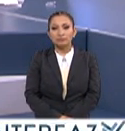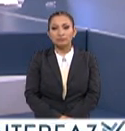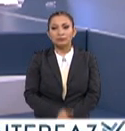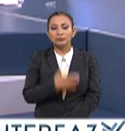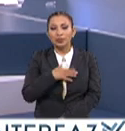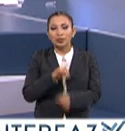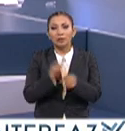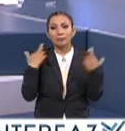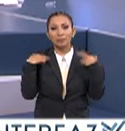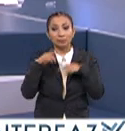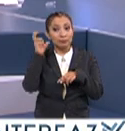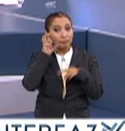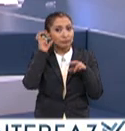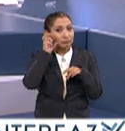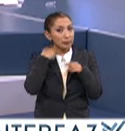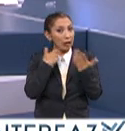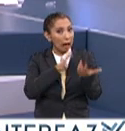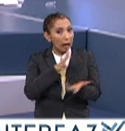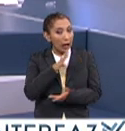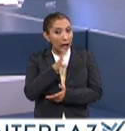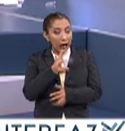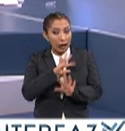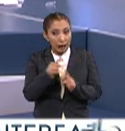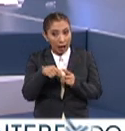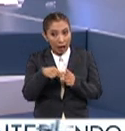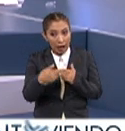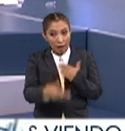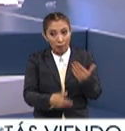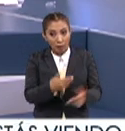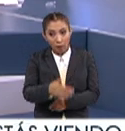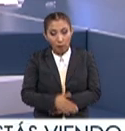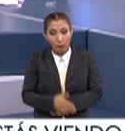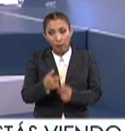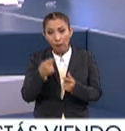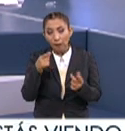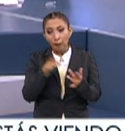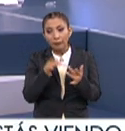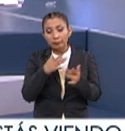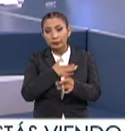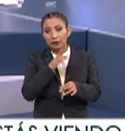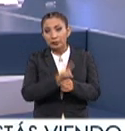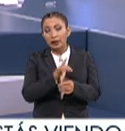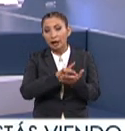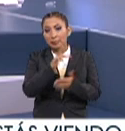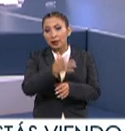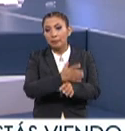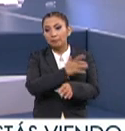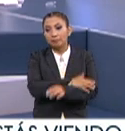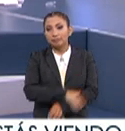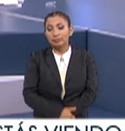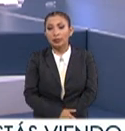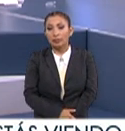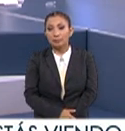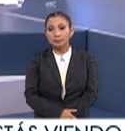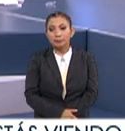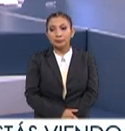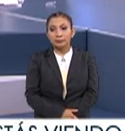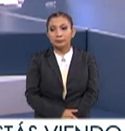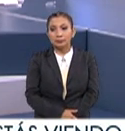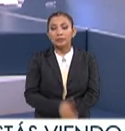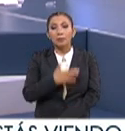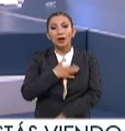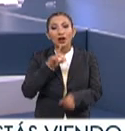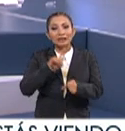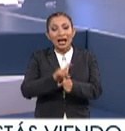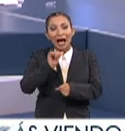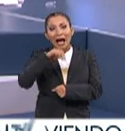Muy buenos días, Hola, maestro. Si nos está escuchando, ya estamos al aire precisamente con usted. Muy buenos días, gracias por acompañarnos. Muy